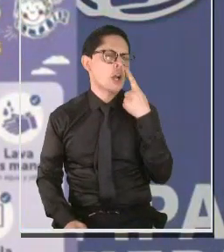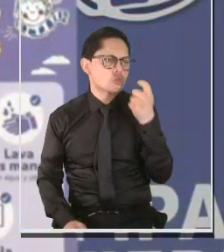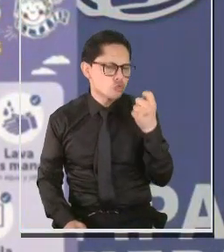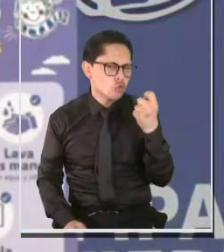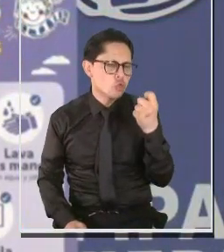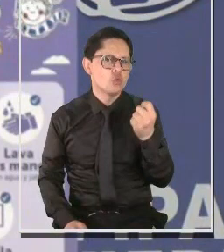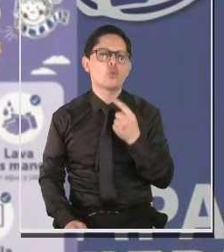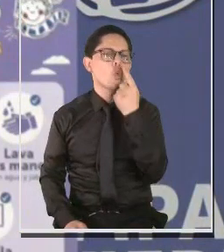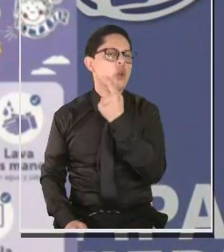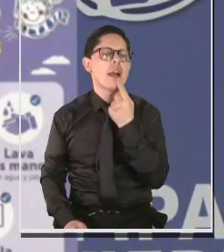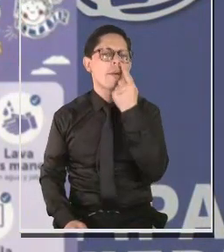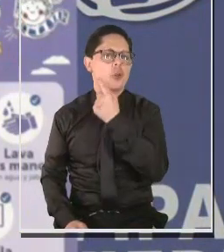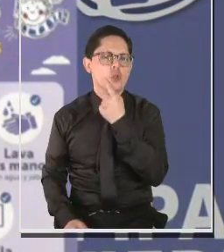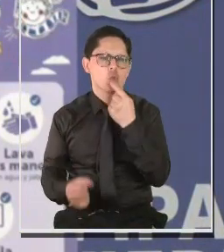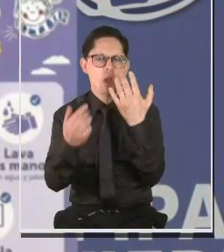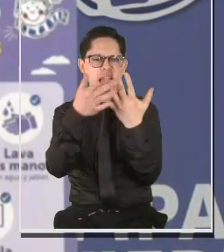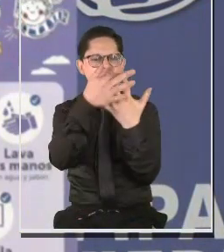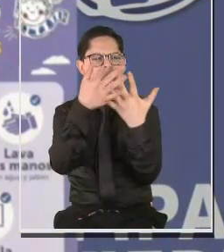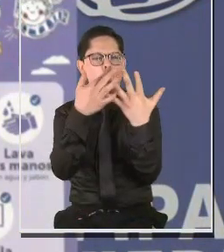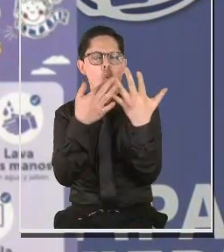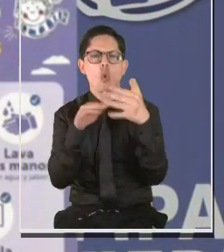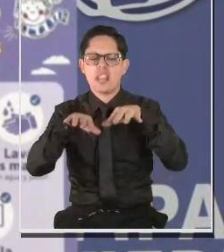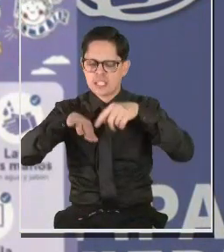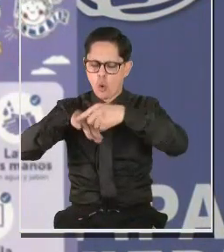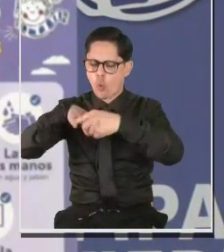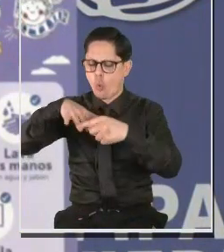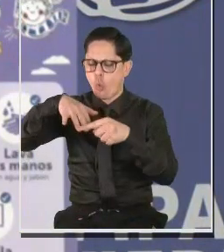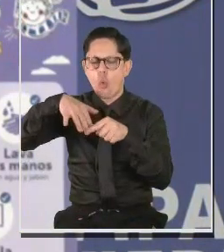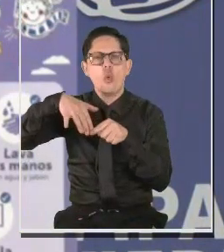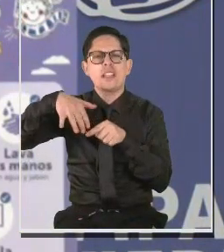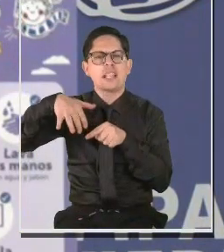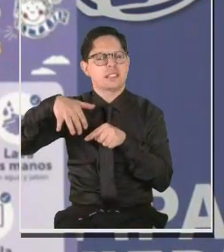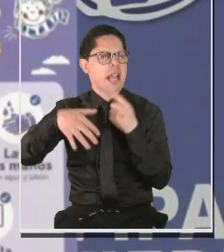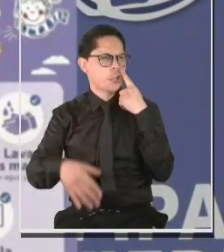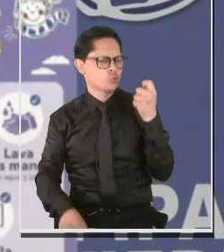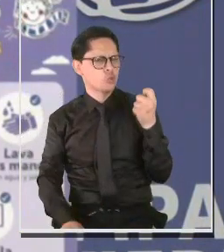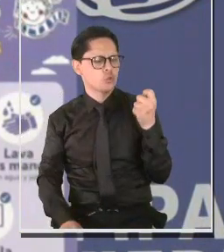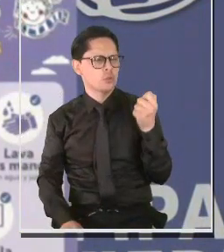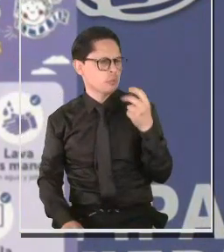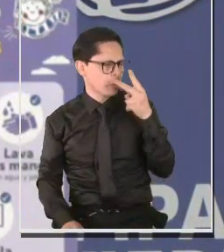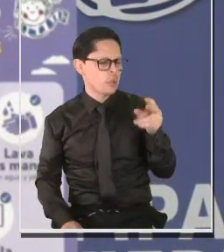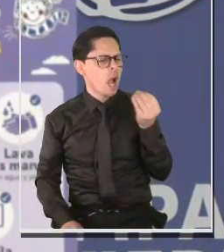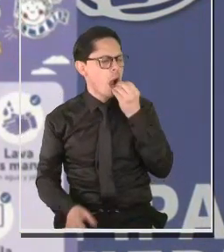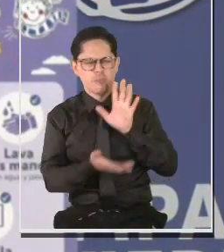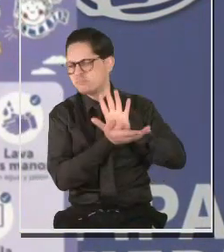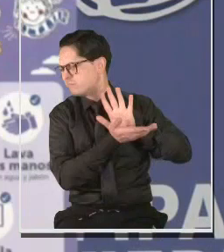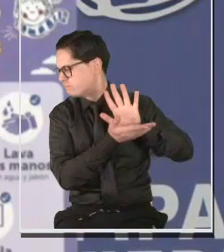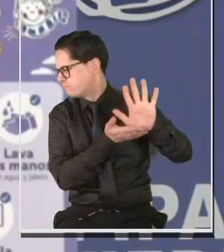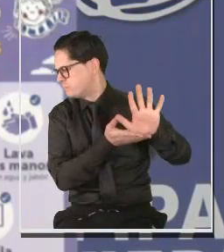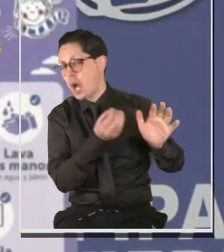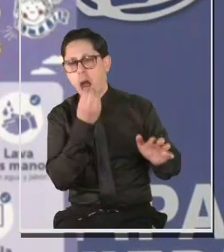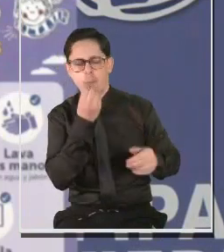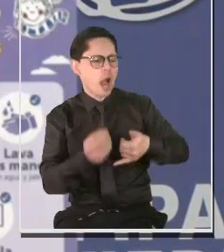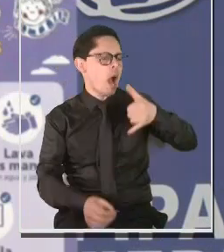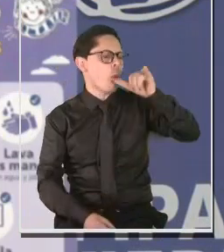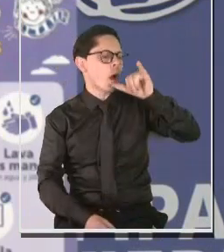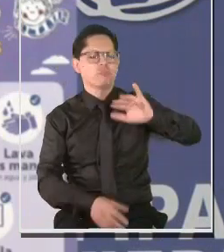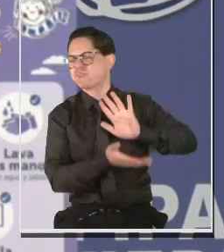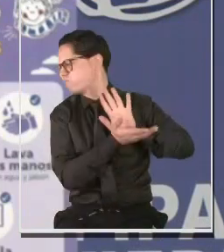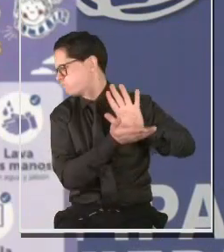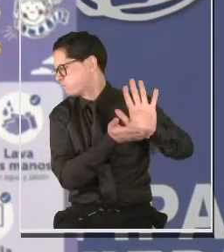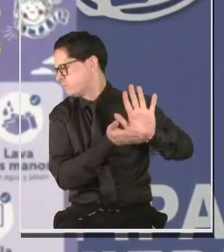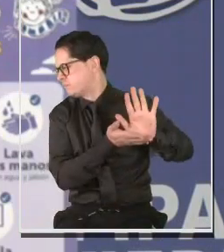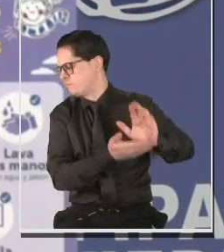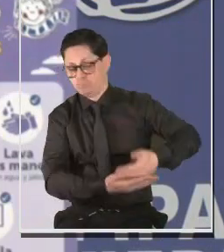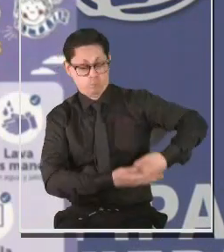ya sea los labios o en las uñas o deja de alimentarse de beber agua de